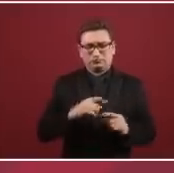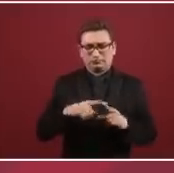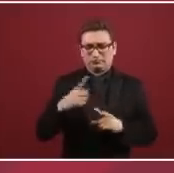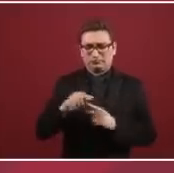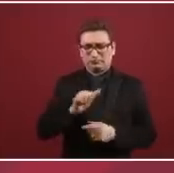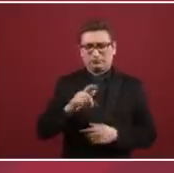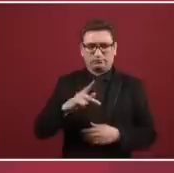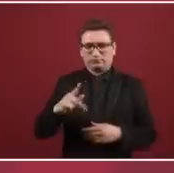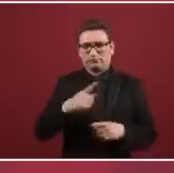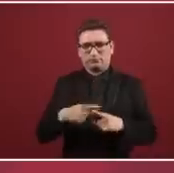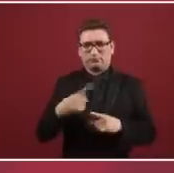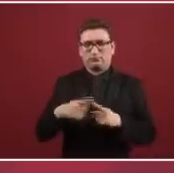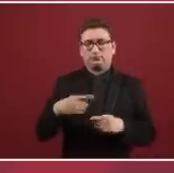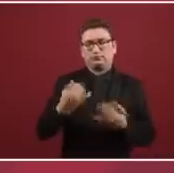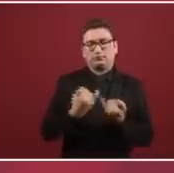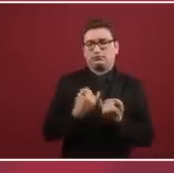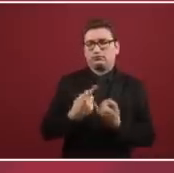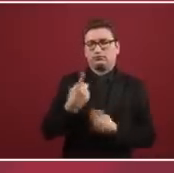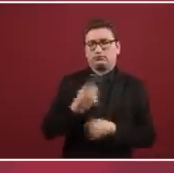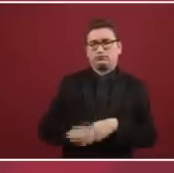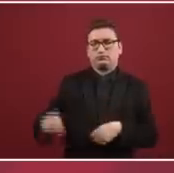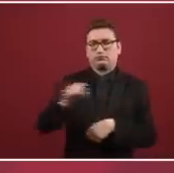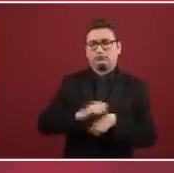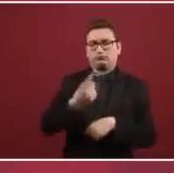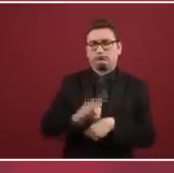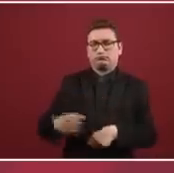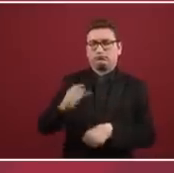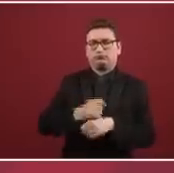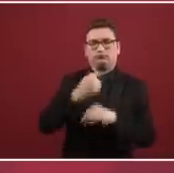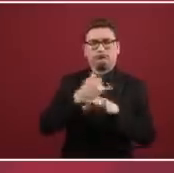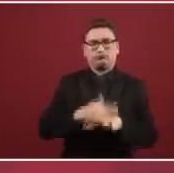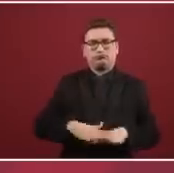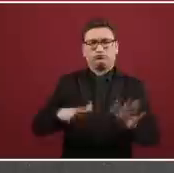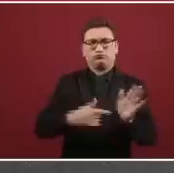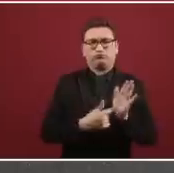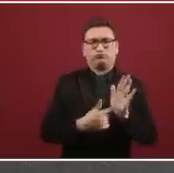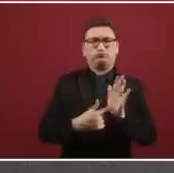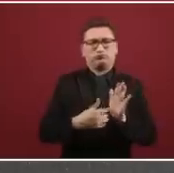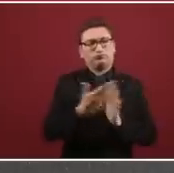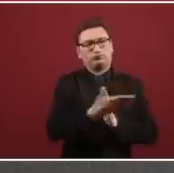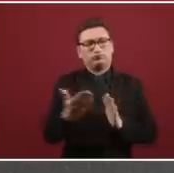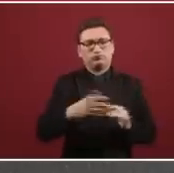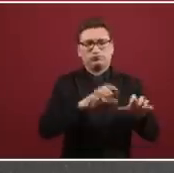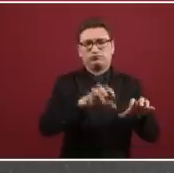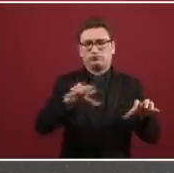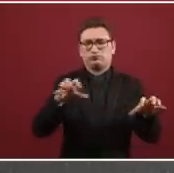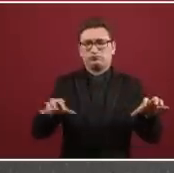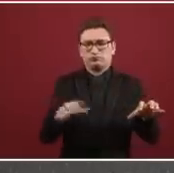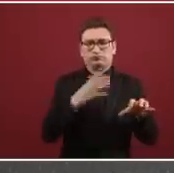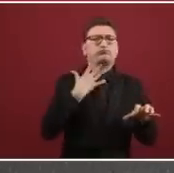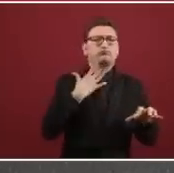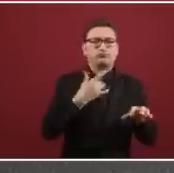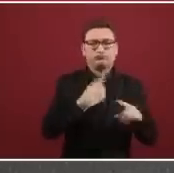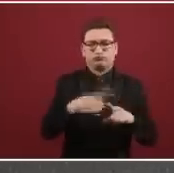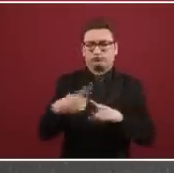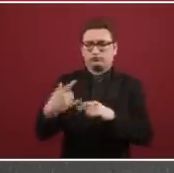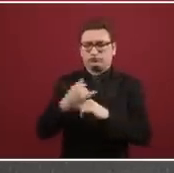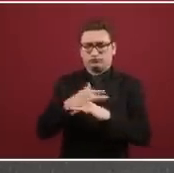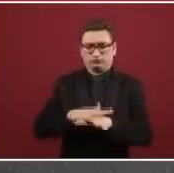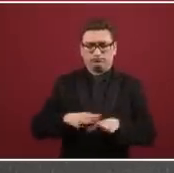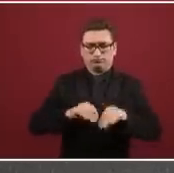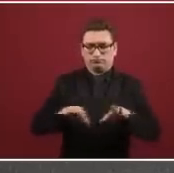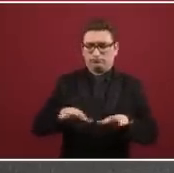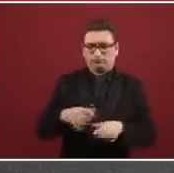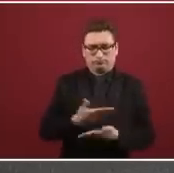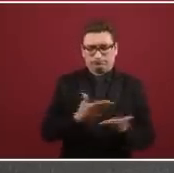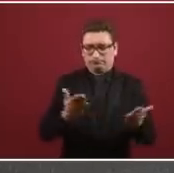ejercicio semanal y cómo se van ampliando los mecanismos de información a